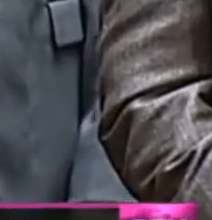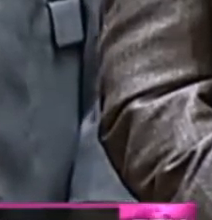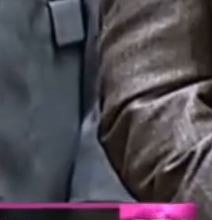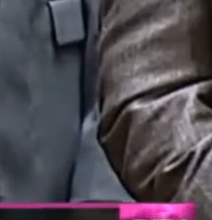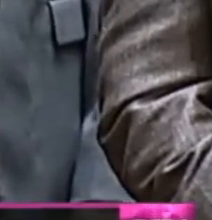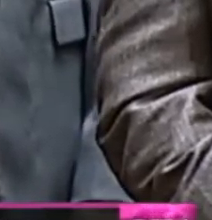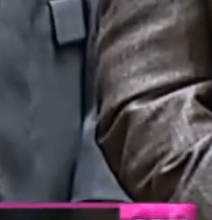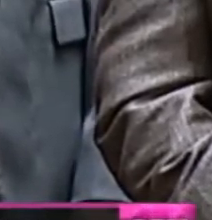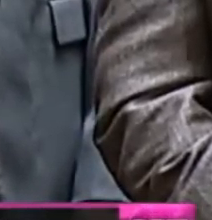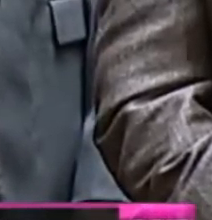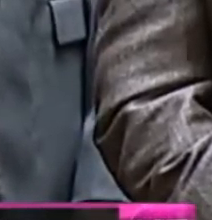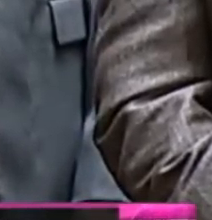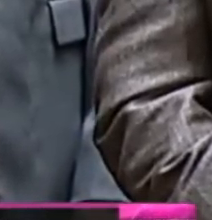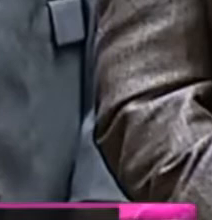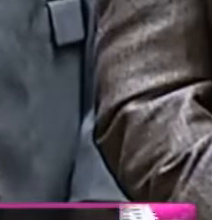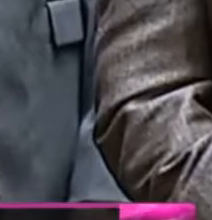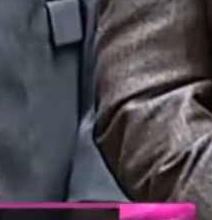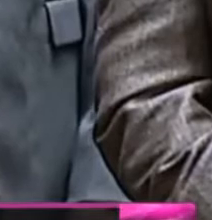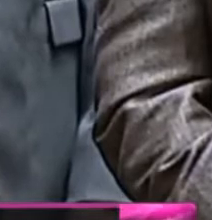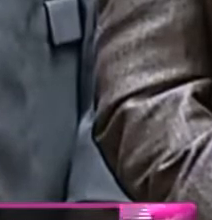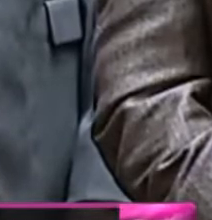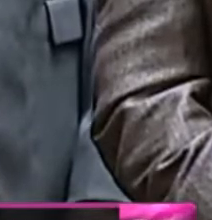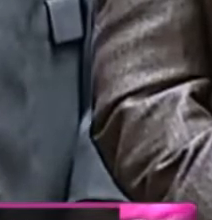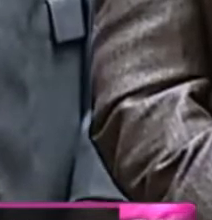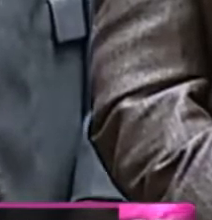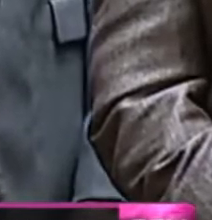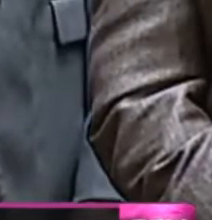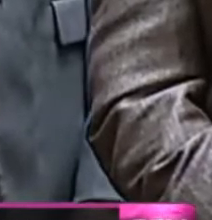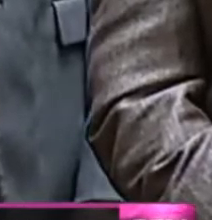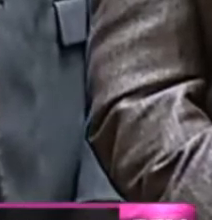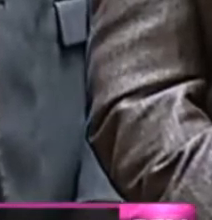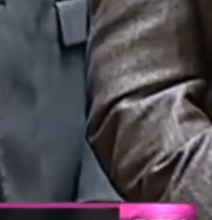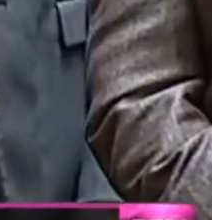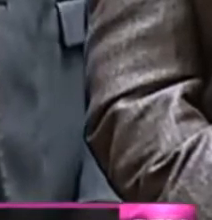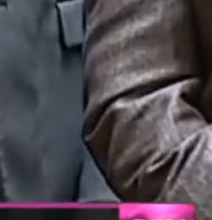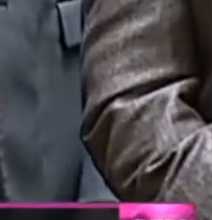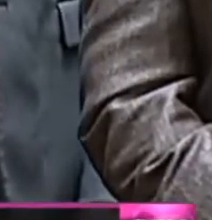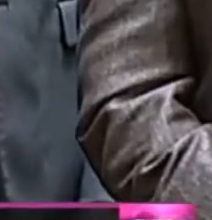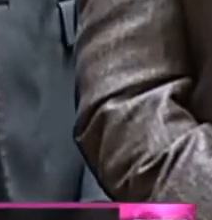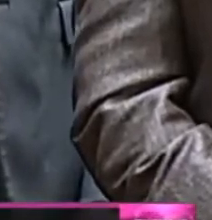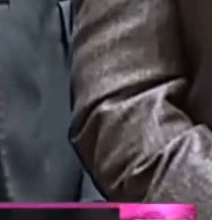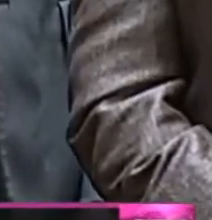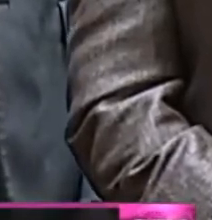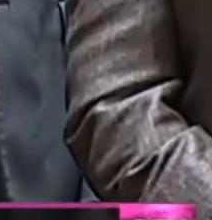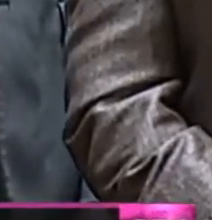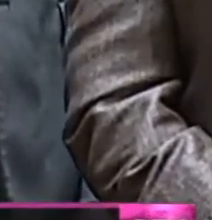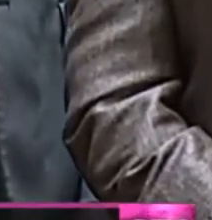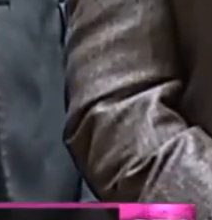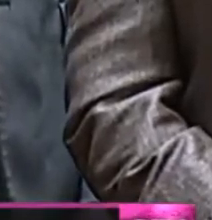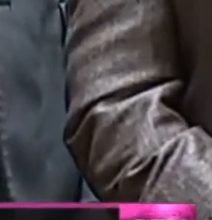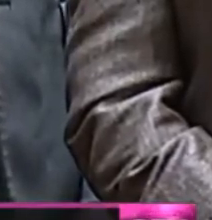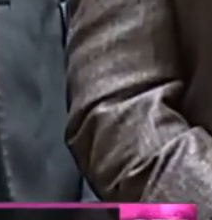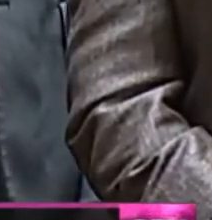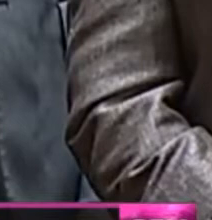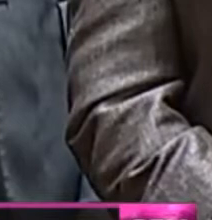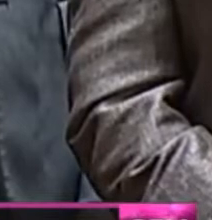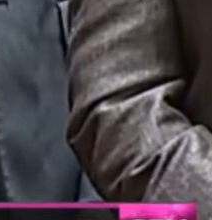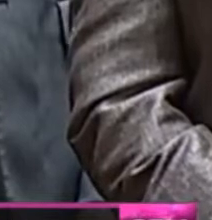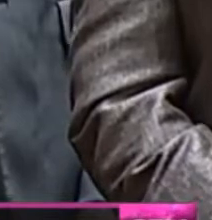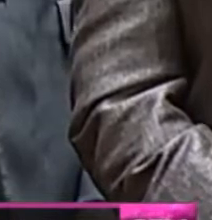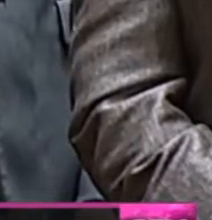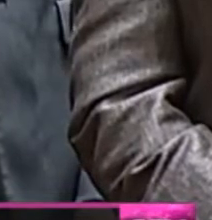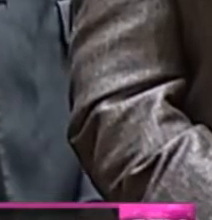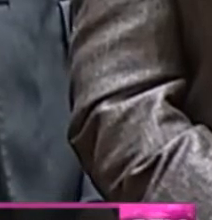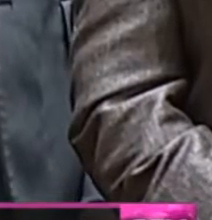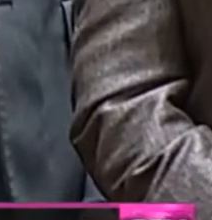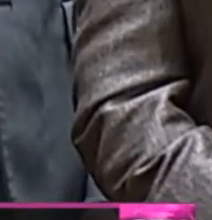canasta familiar, bono universal, guanacampiu, apuanista, batactana, sasino, maitawai, acapandemia, urunacan, sasin, jupas, araqui, ucato, machaca,